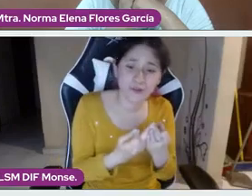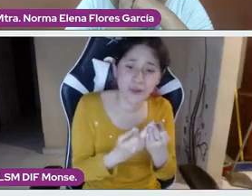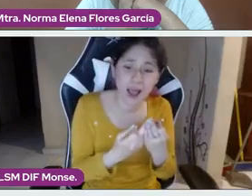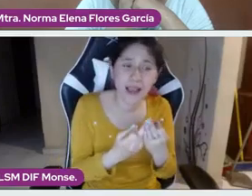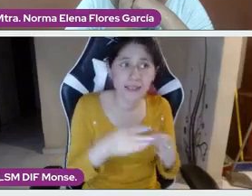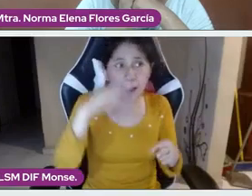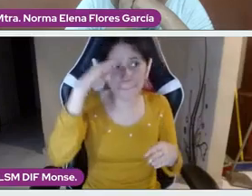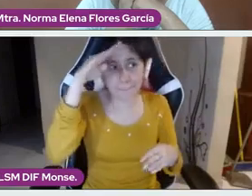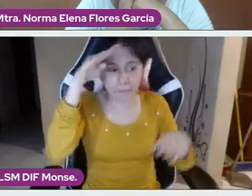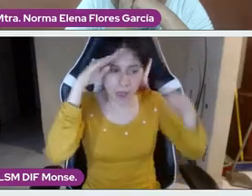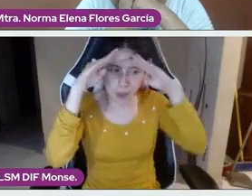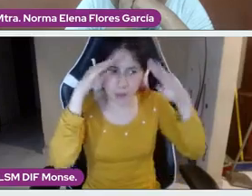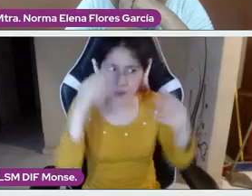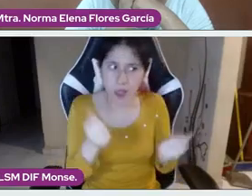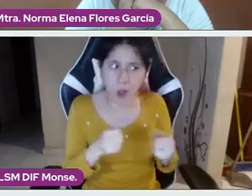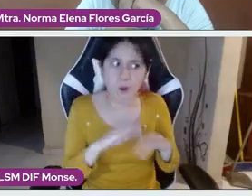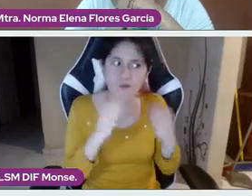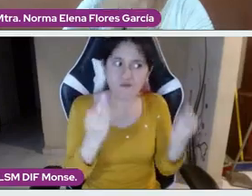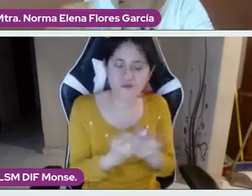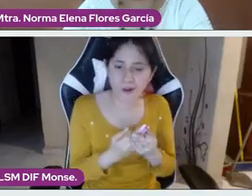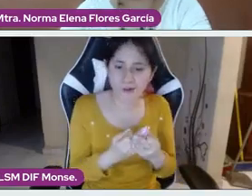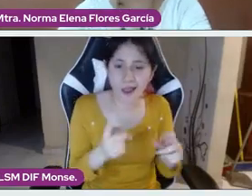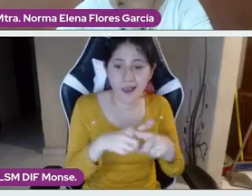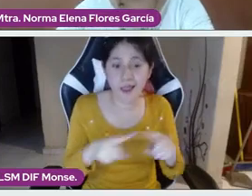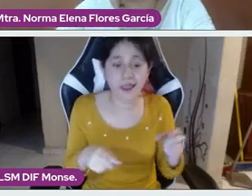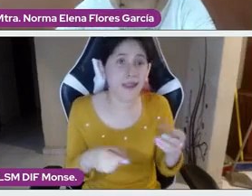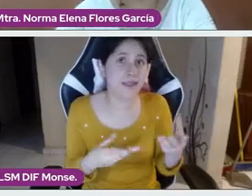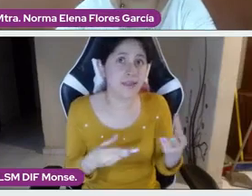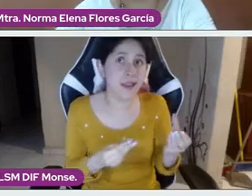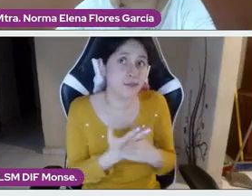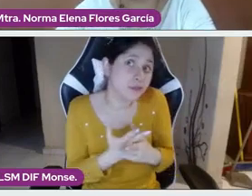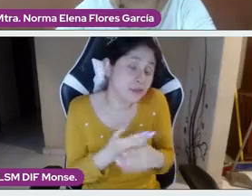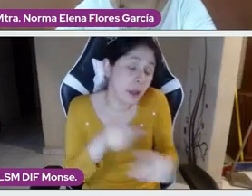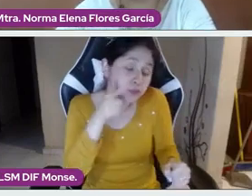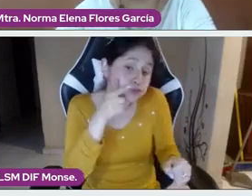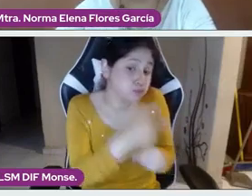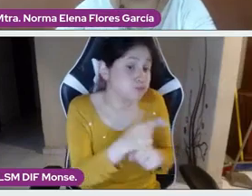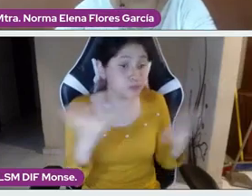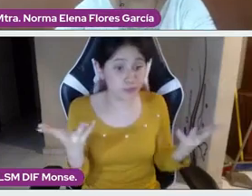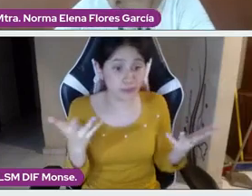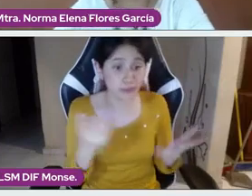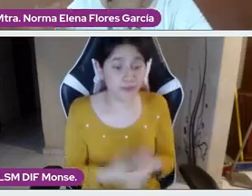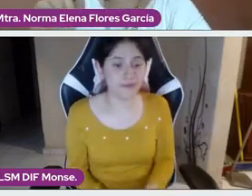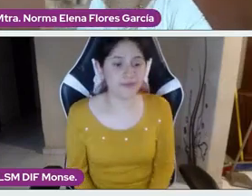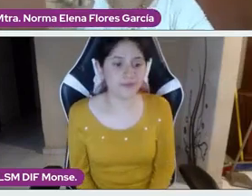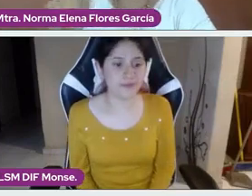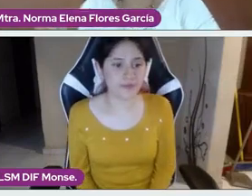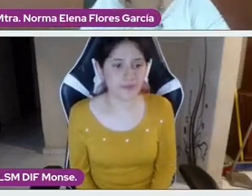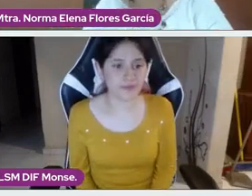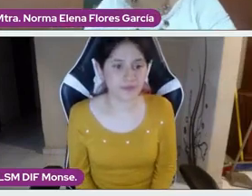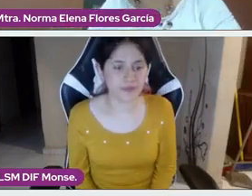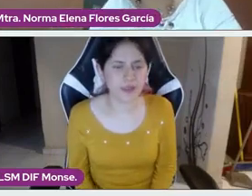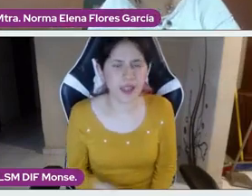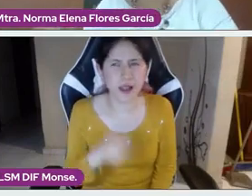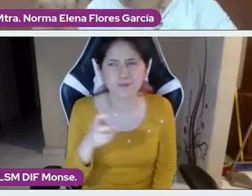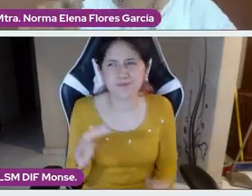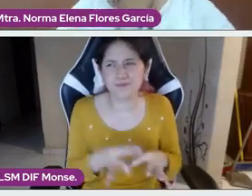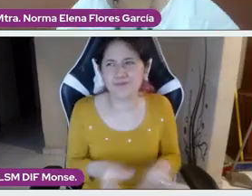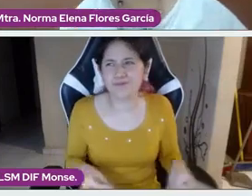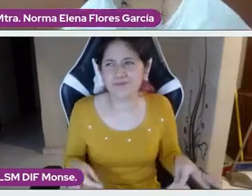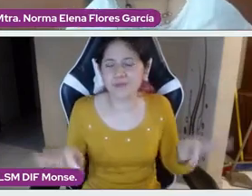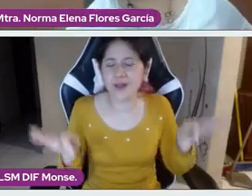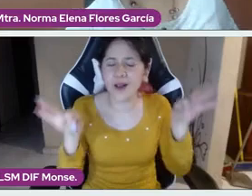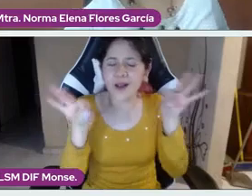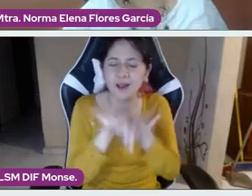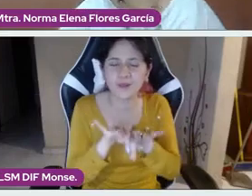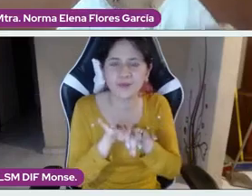tu propia sobrevivencia, porque si no, pues no sobrevivirías en la vida, ¿no? Y qué importante esto que